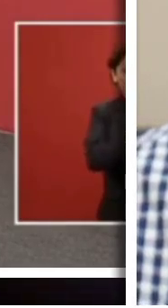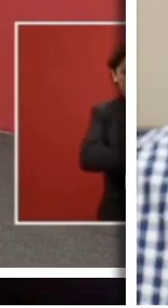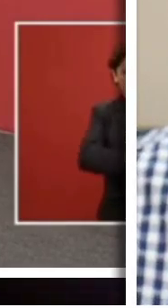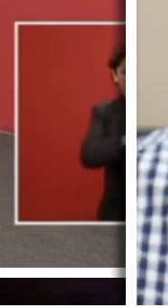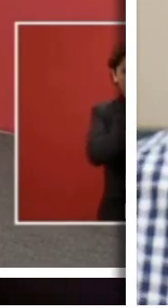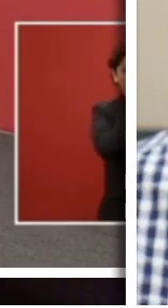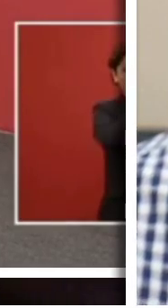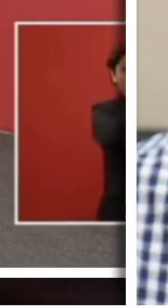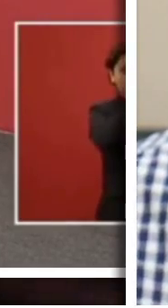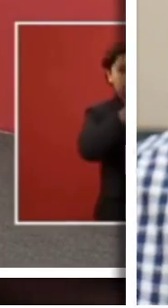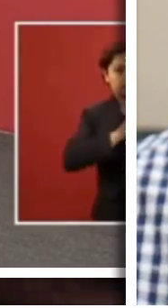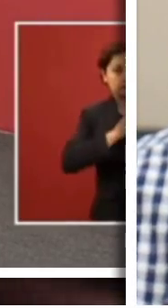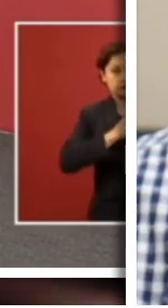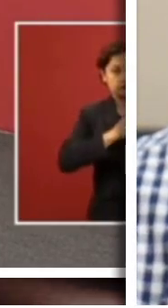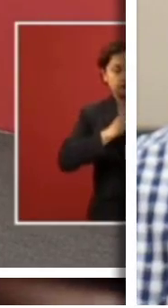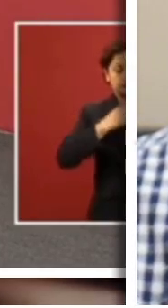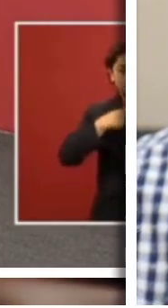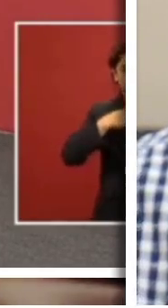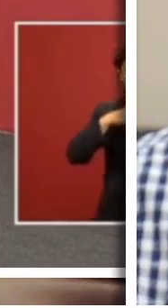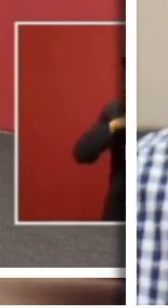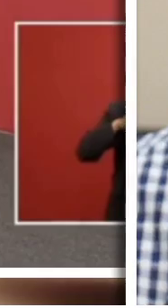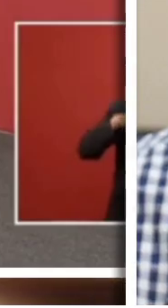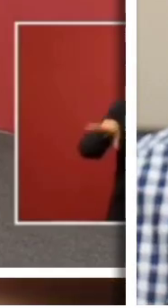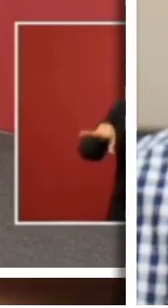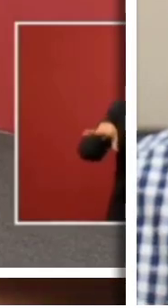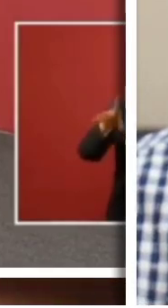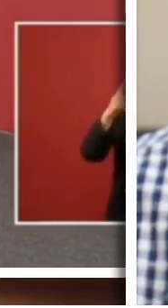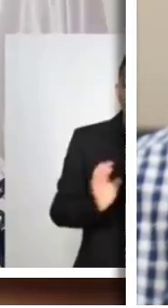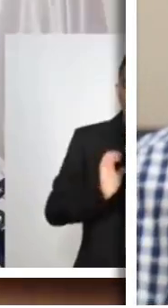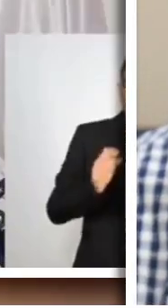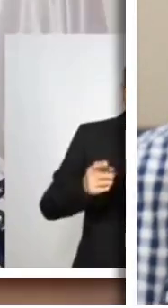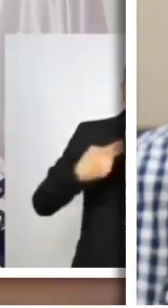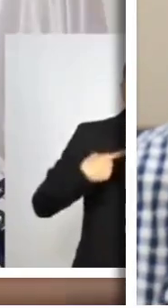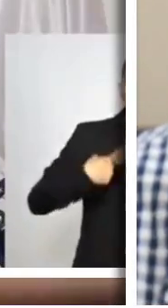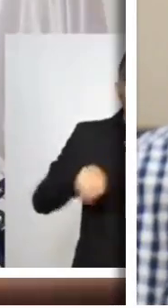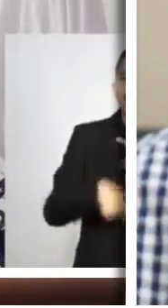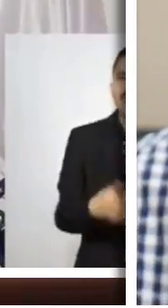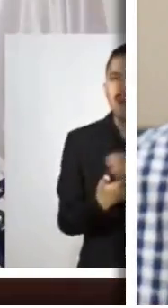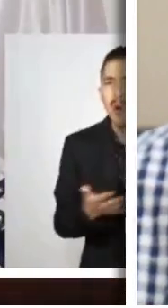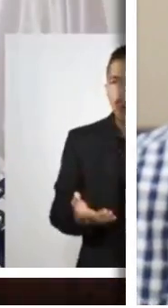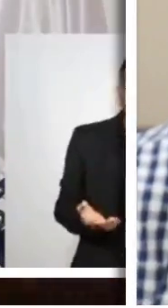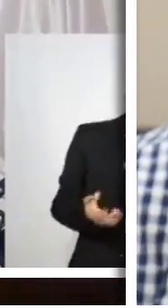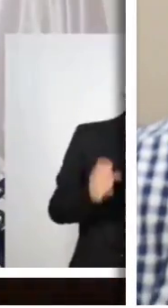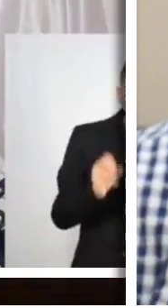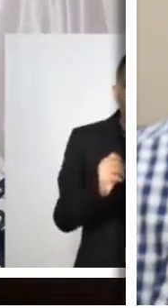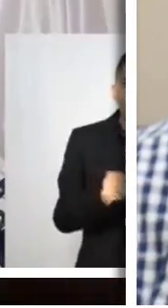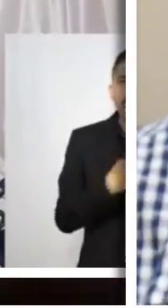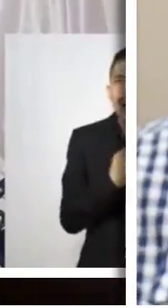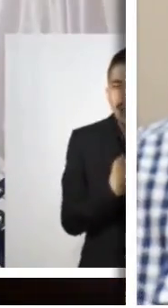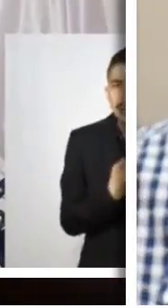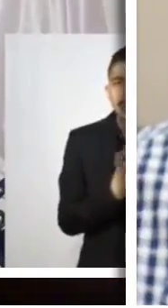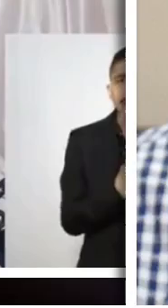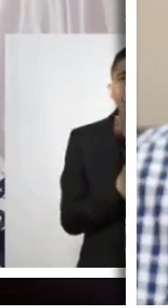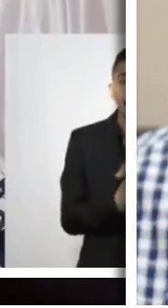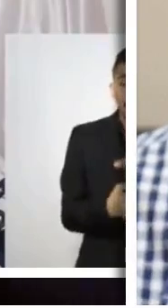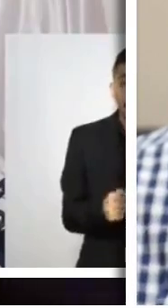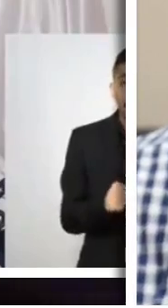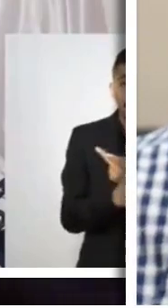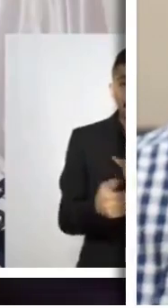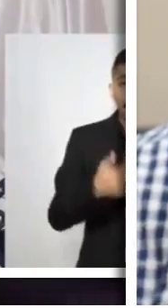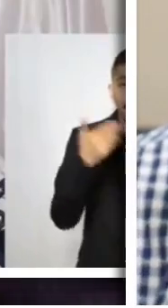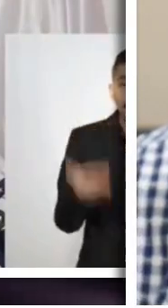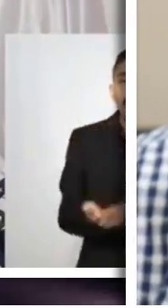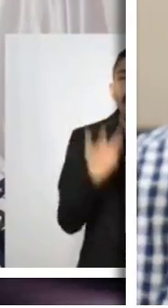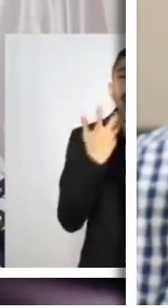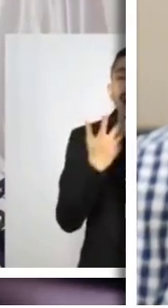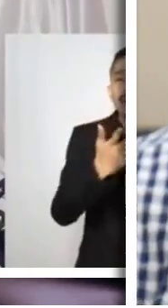bueno pues representando a los demócratas tampoco han sido precisamente grandes amigos de los migrantes incluso se ha deportado más